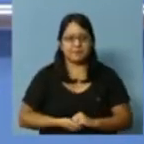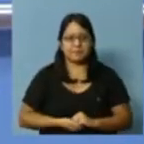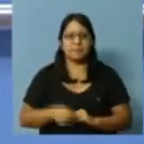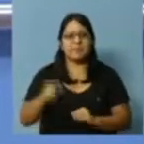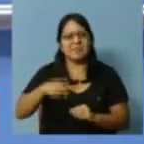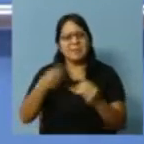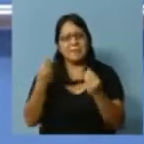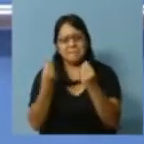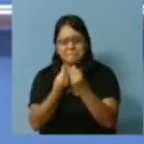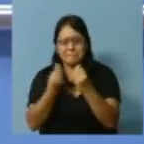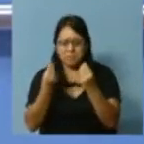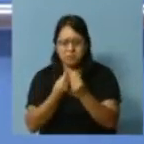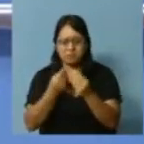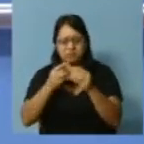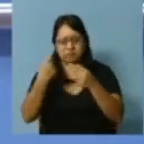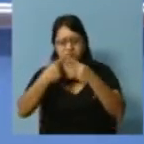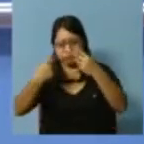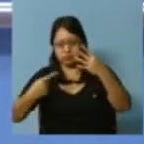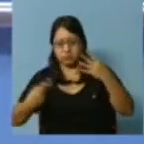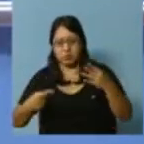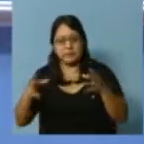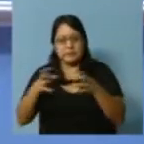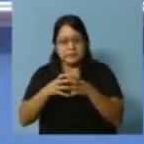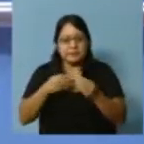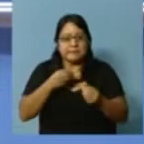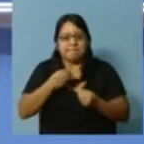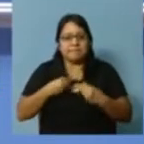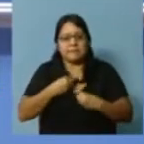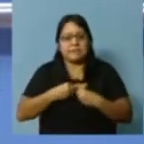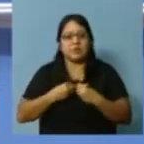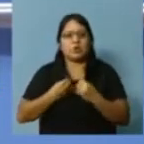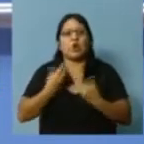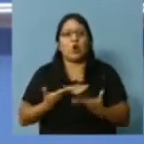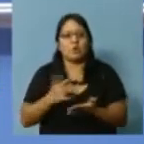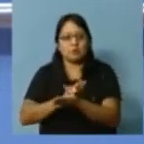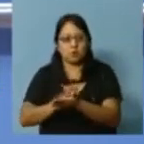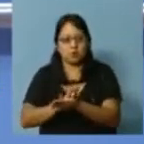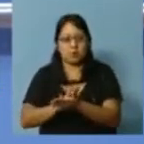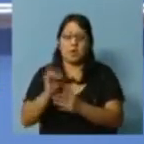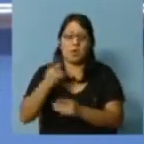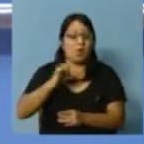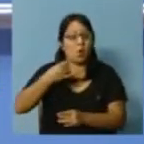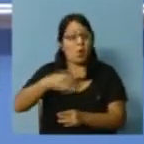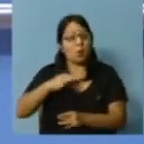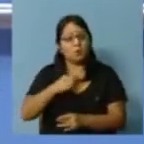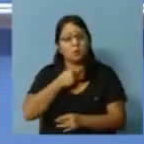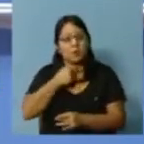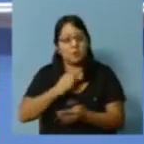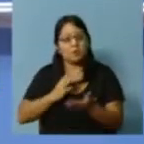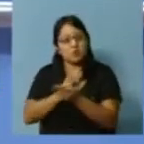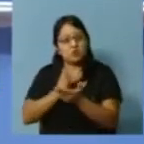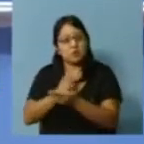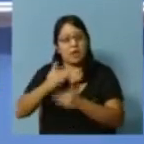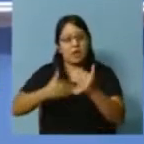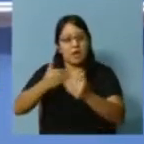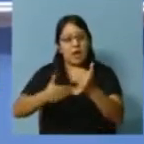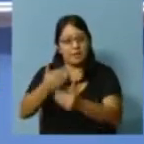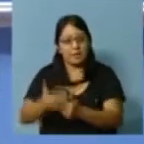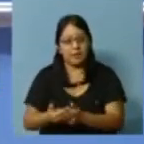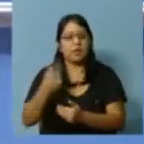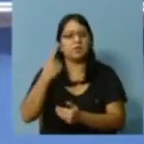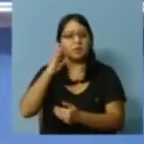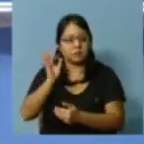cúmulo de circunstancias todas adversas pero no nos queda otra que seguir adelante salir de esto y esto se sale con